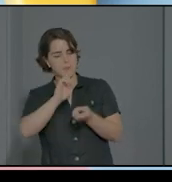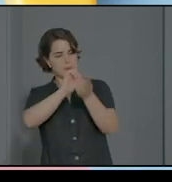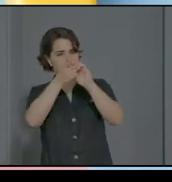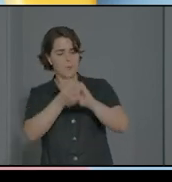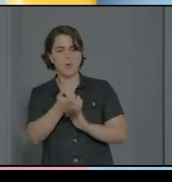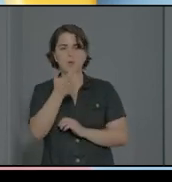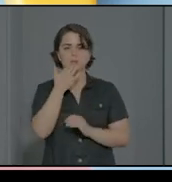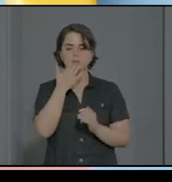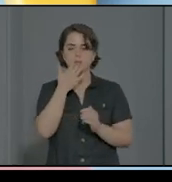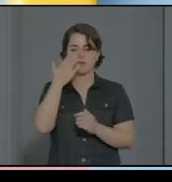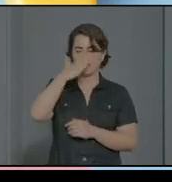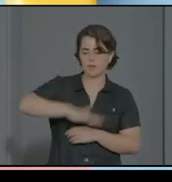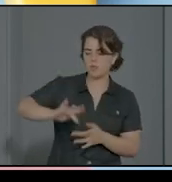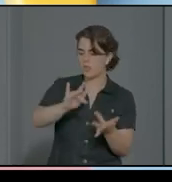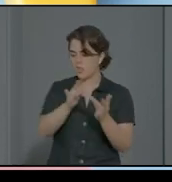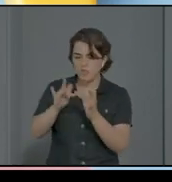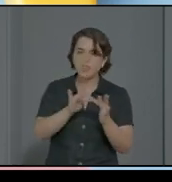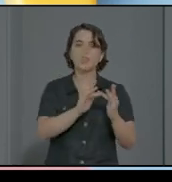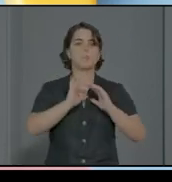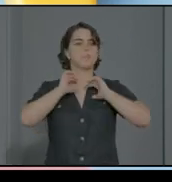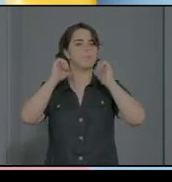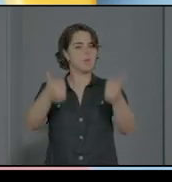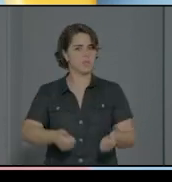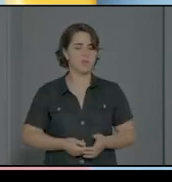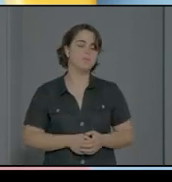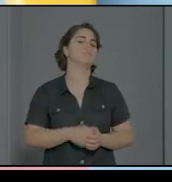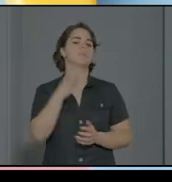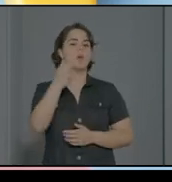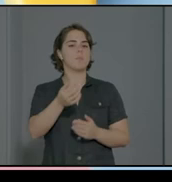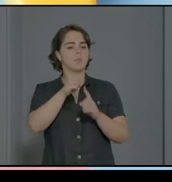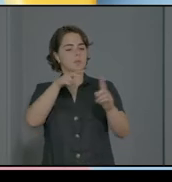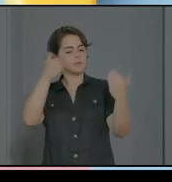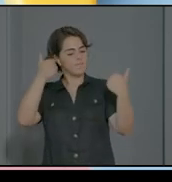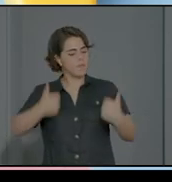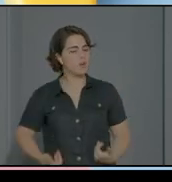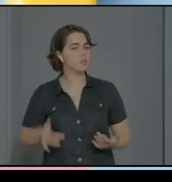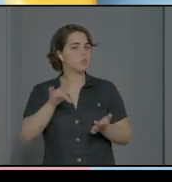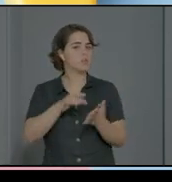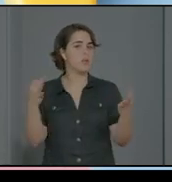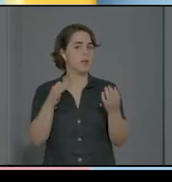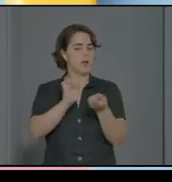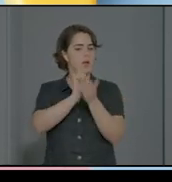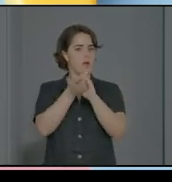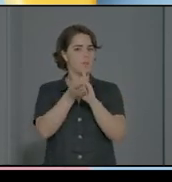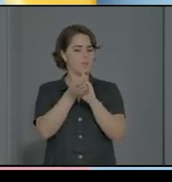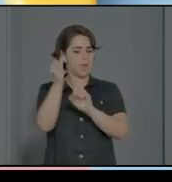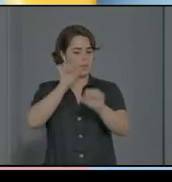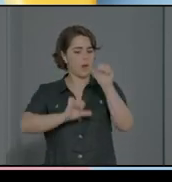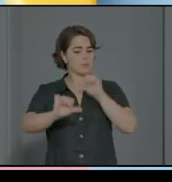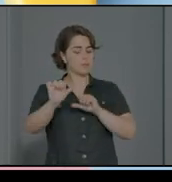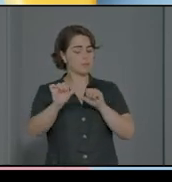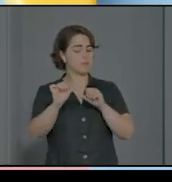con los niños. Y desde el punto de vista fisiológico hay un cambio. En el momento en que